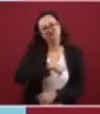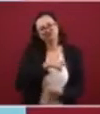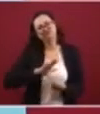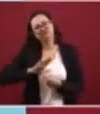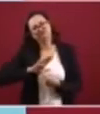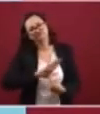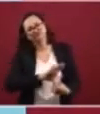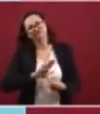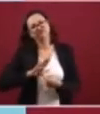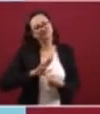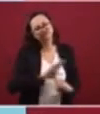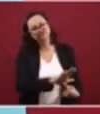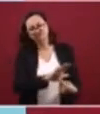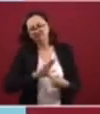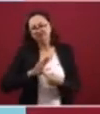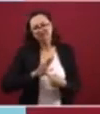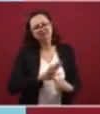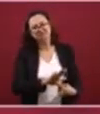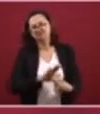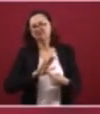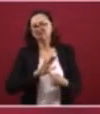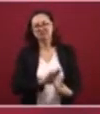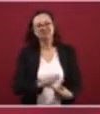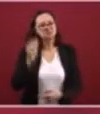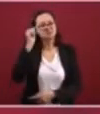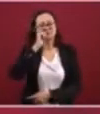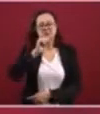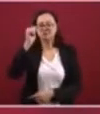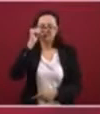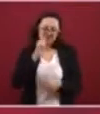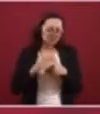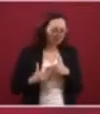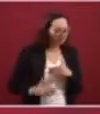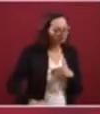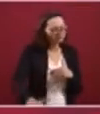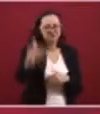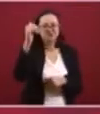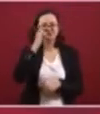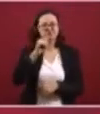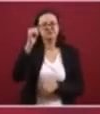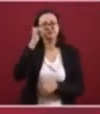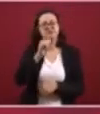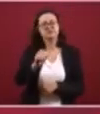difamación y de calumnias, siempre.